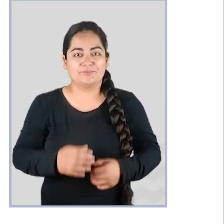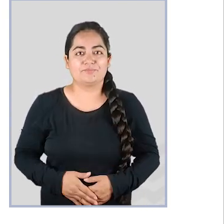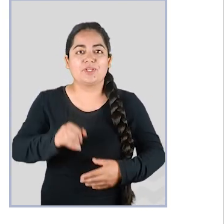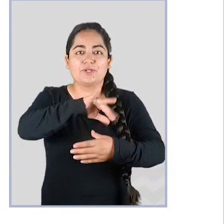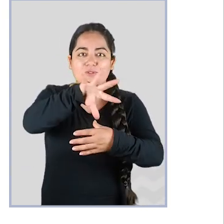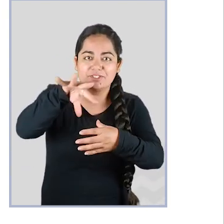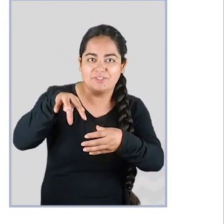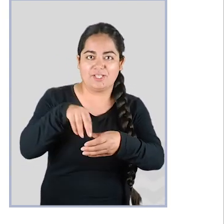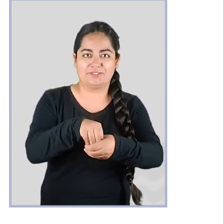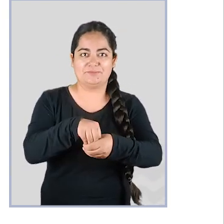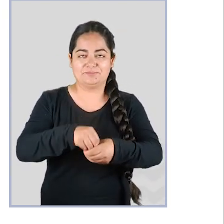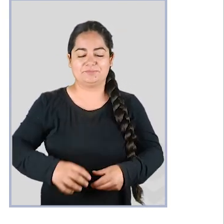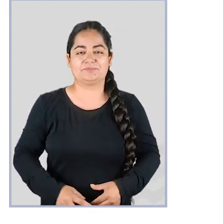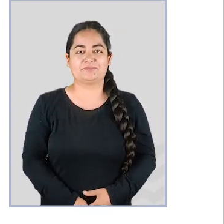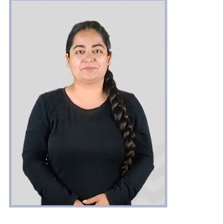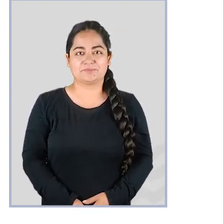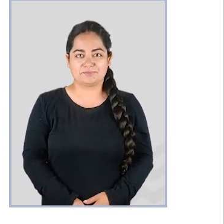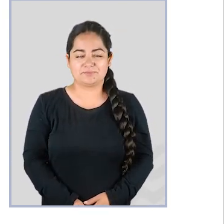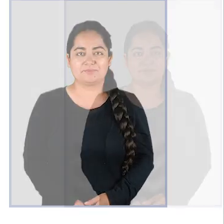inclusividad,